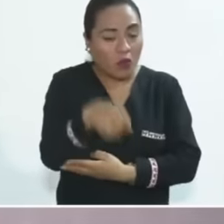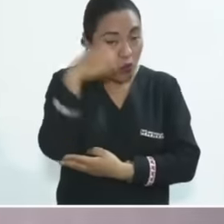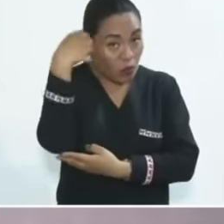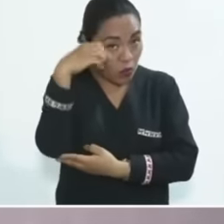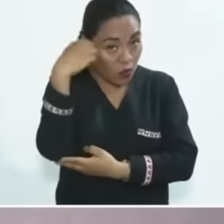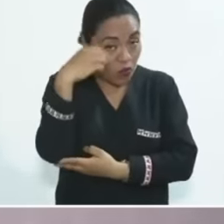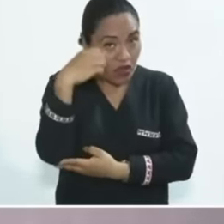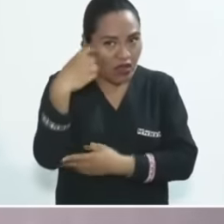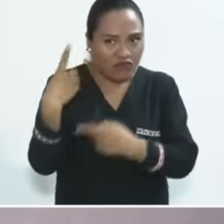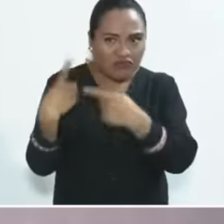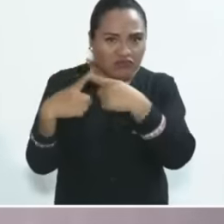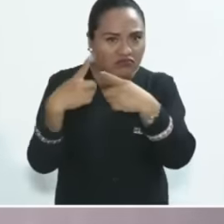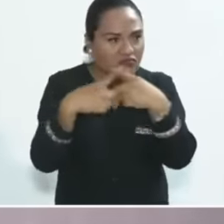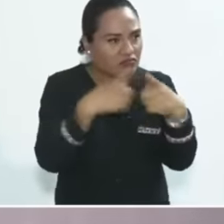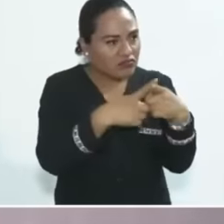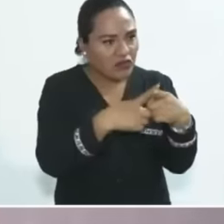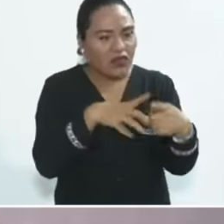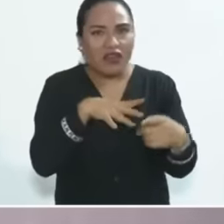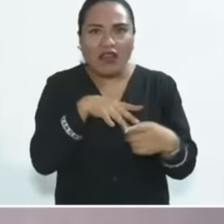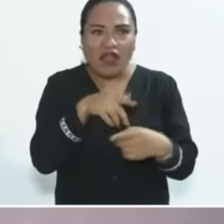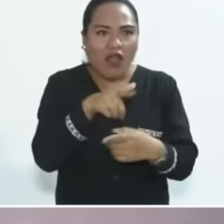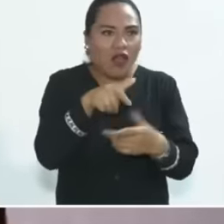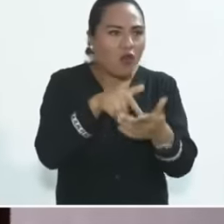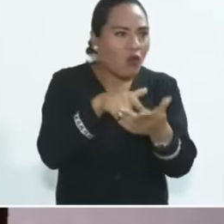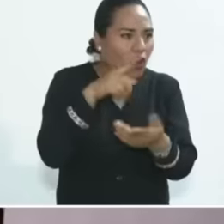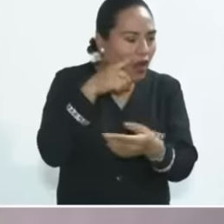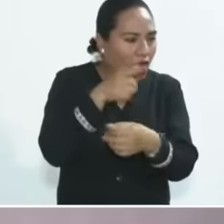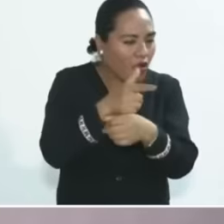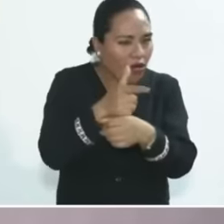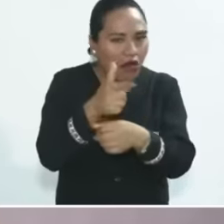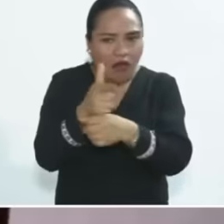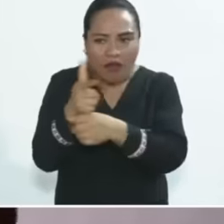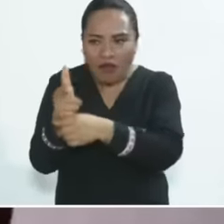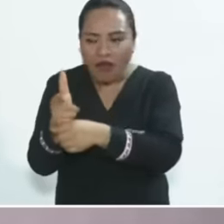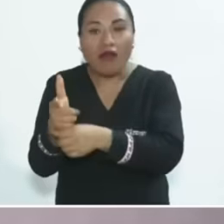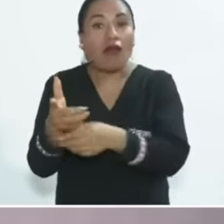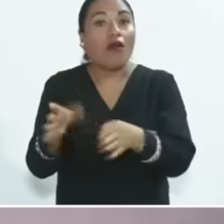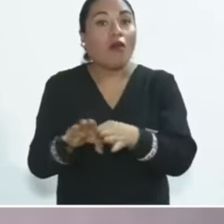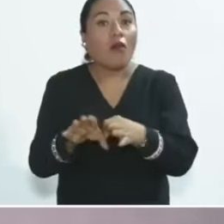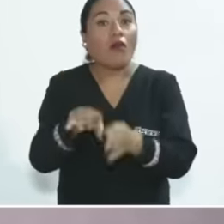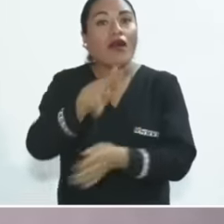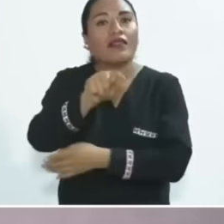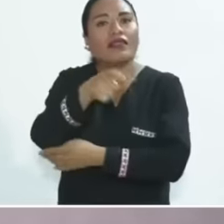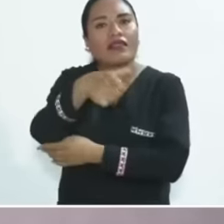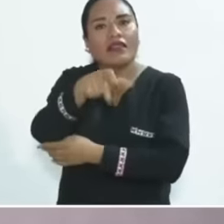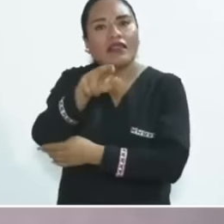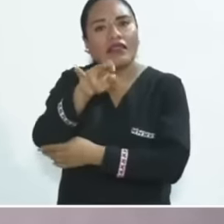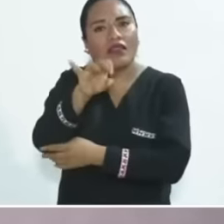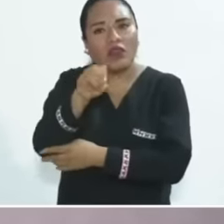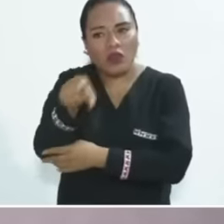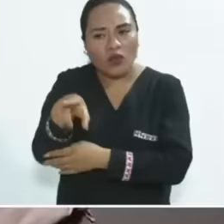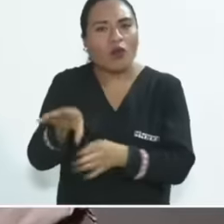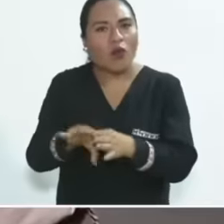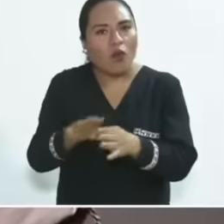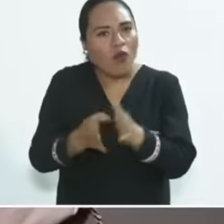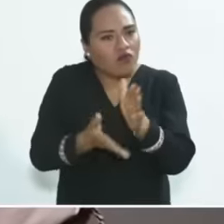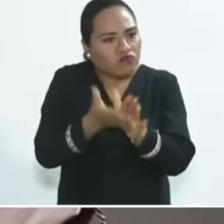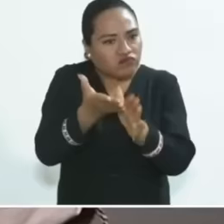y encontrar en aquellos tiempos que todo lo construido